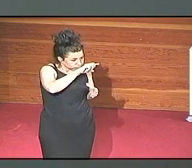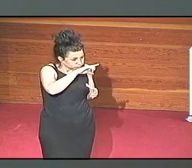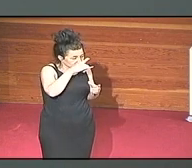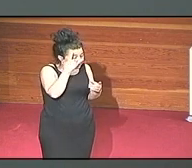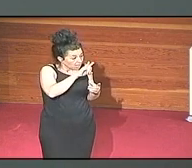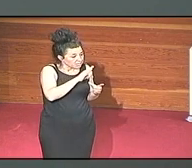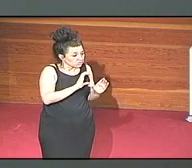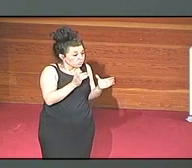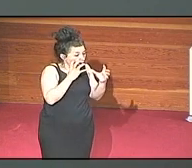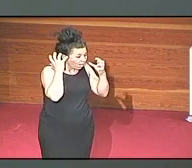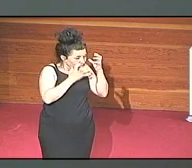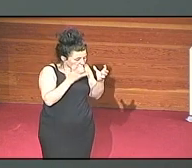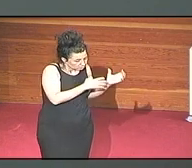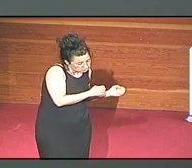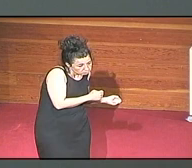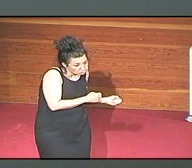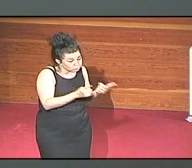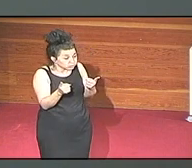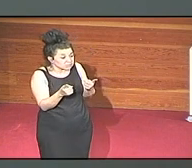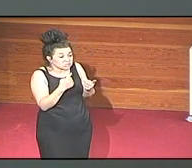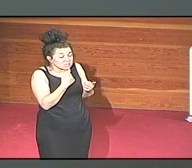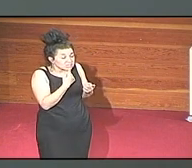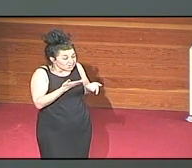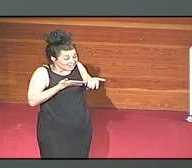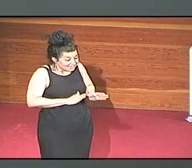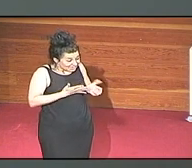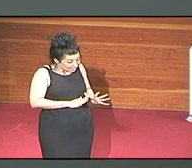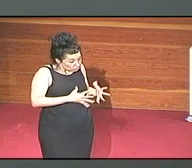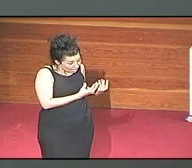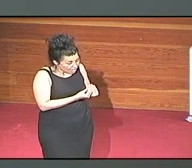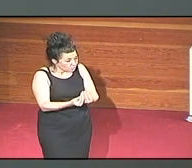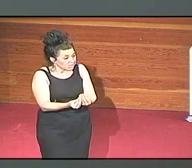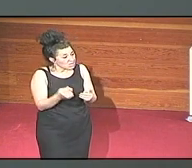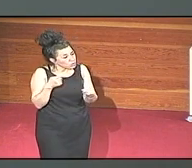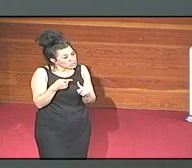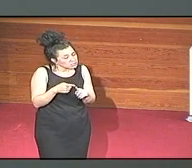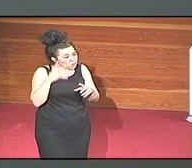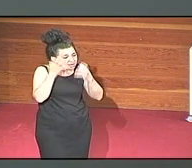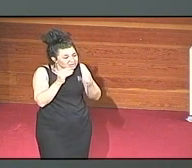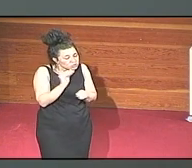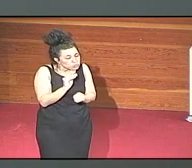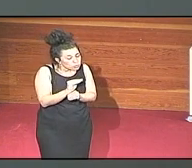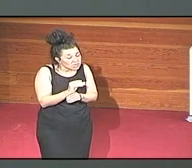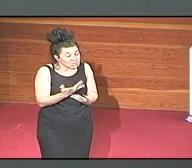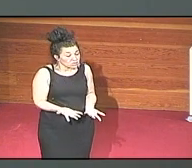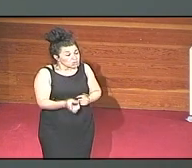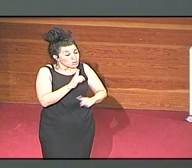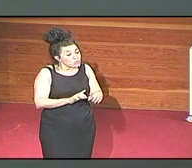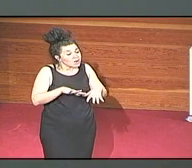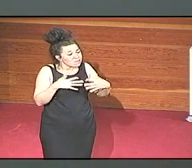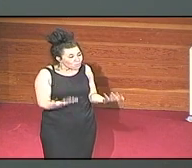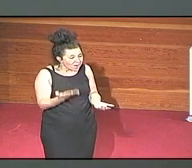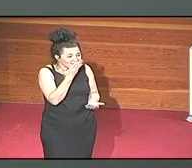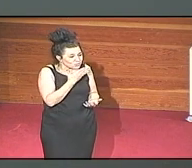cuando no se los habían llevado les habían dicho a los niños a sus hijos que les acompañarán para cuidar a los animales el problema decía es que las escuelas están